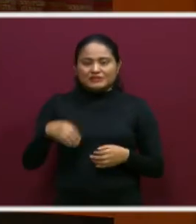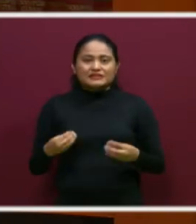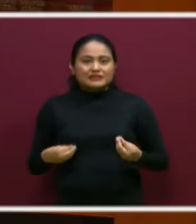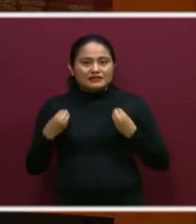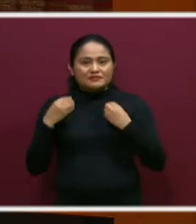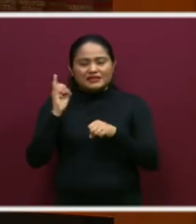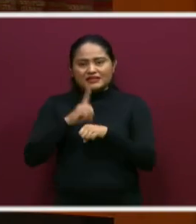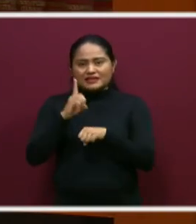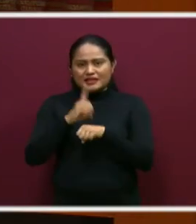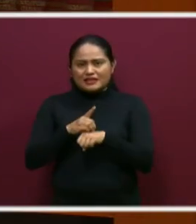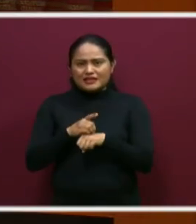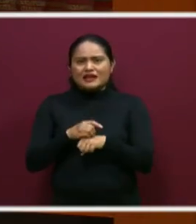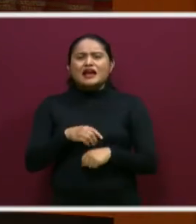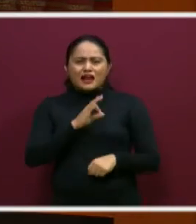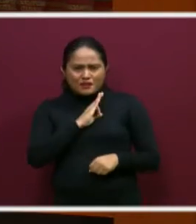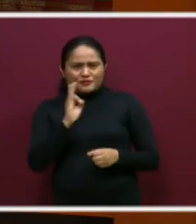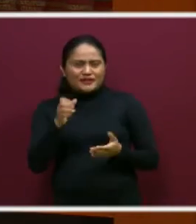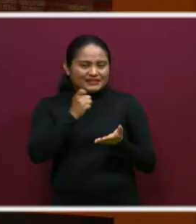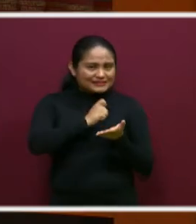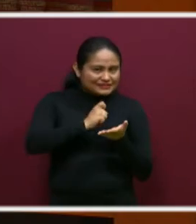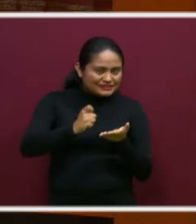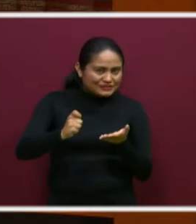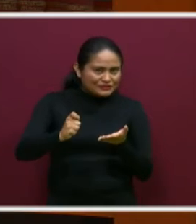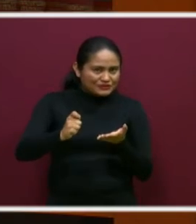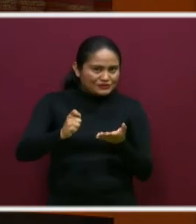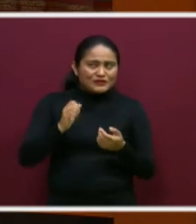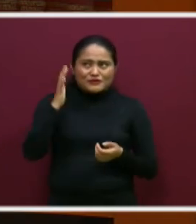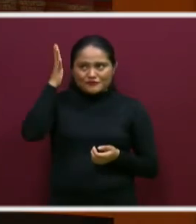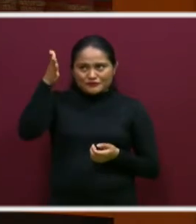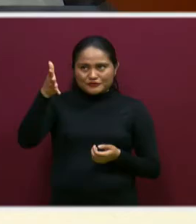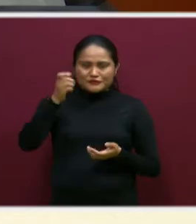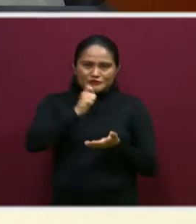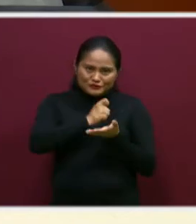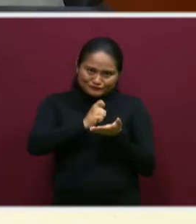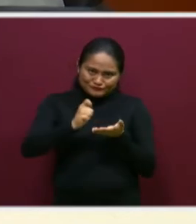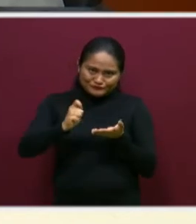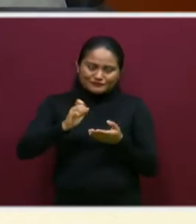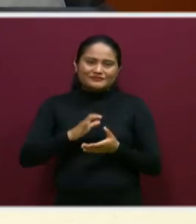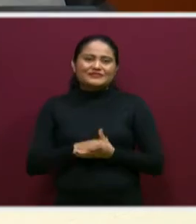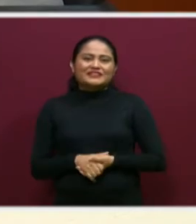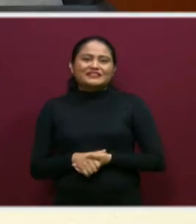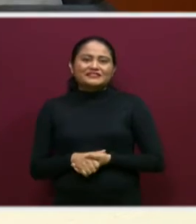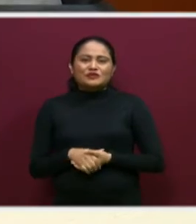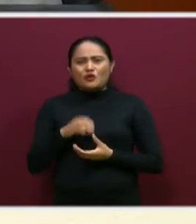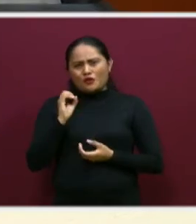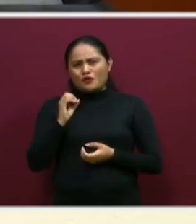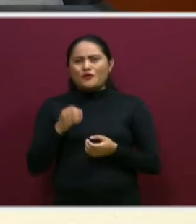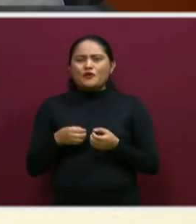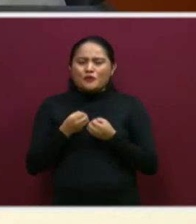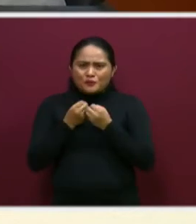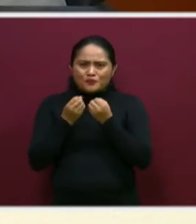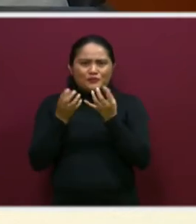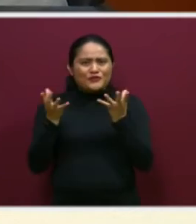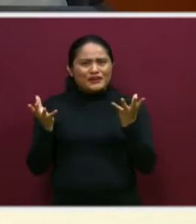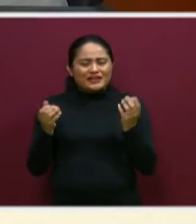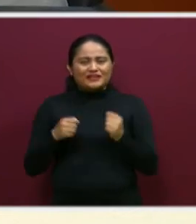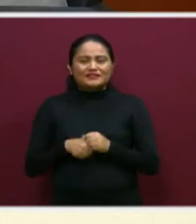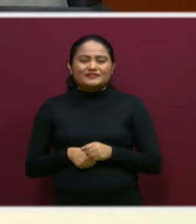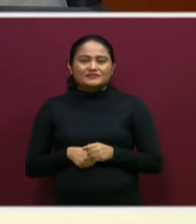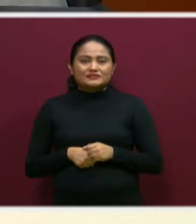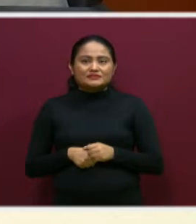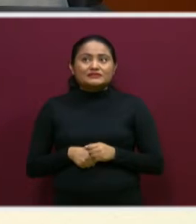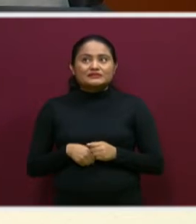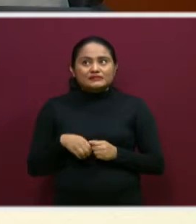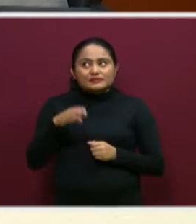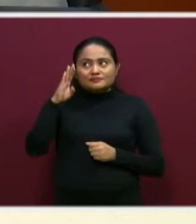diversas cosas ser un escritor o novelista un poeta y si nos ponemos a pensar un poco los grandes artistas en un